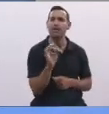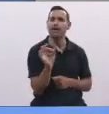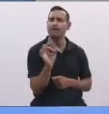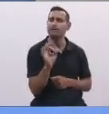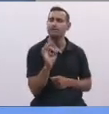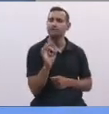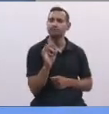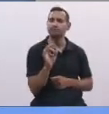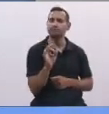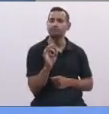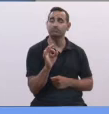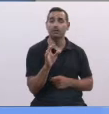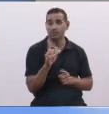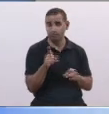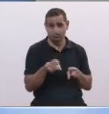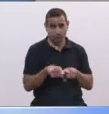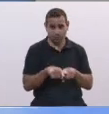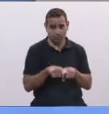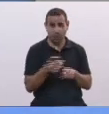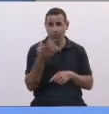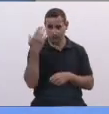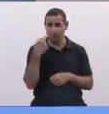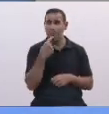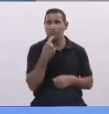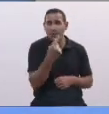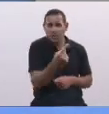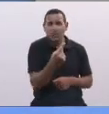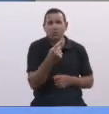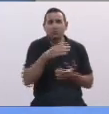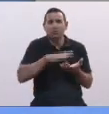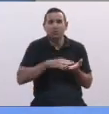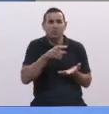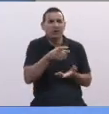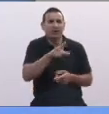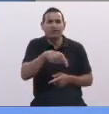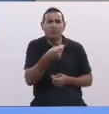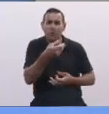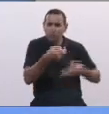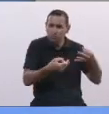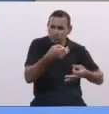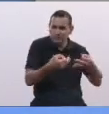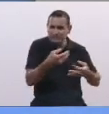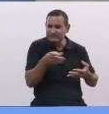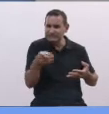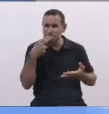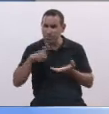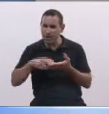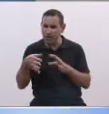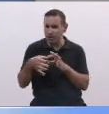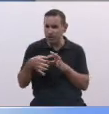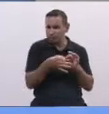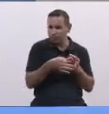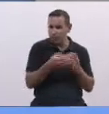respuesta. De la misma forma que cuando preguntamos sobre su naturaleza jurídica y si habría